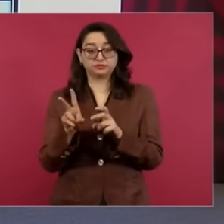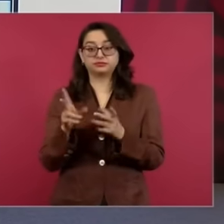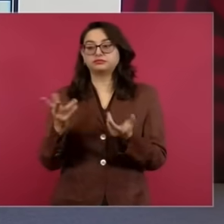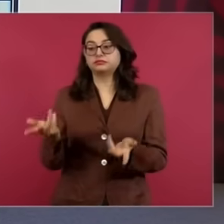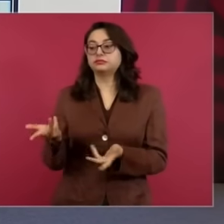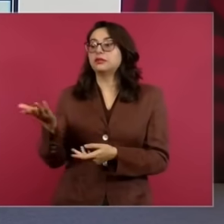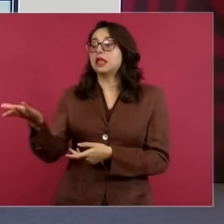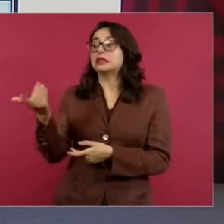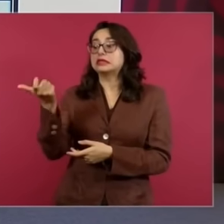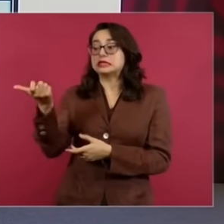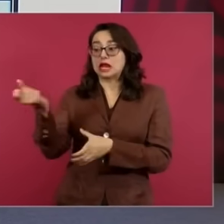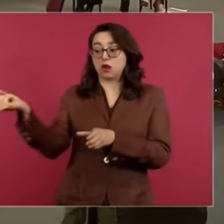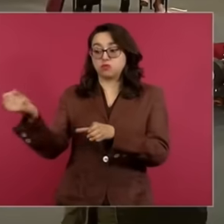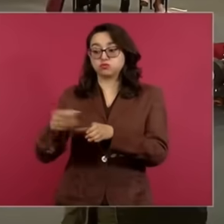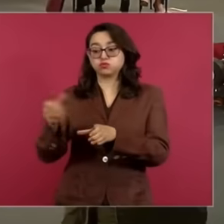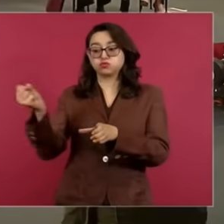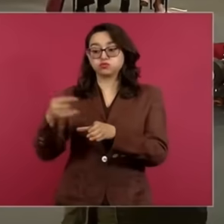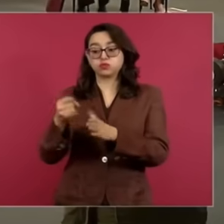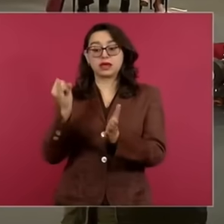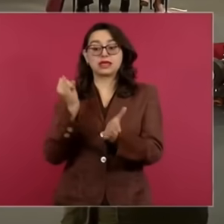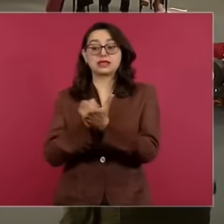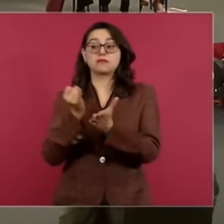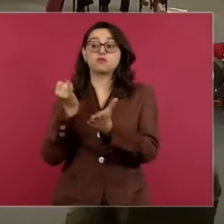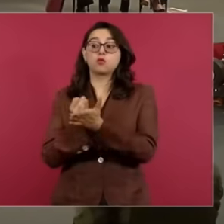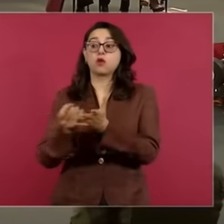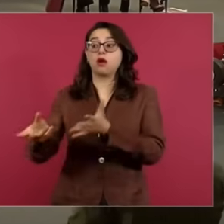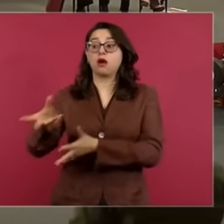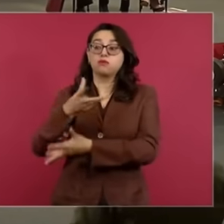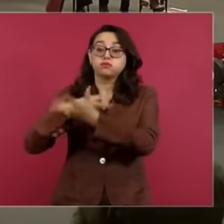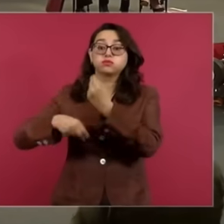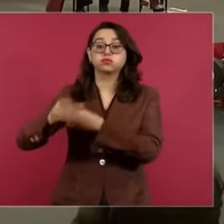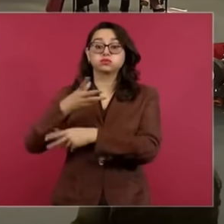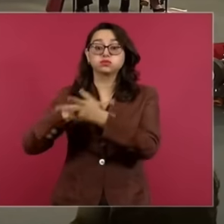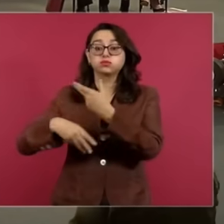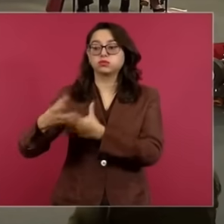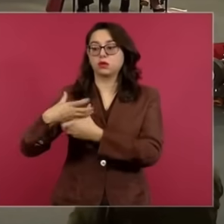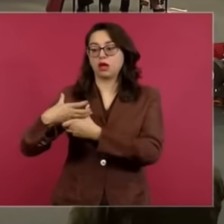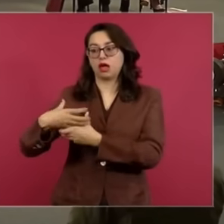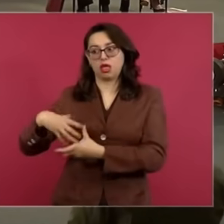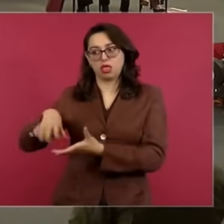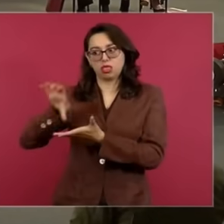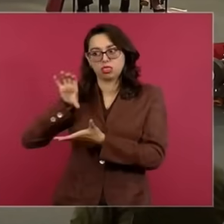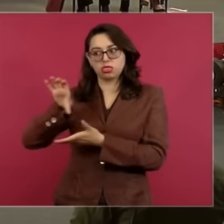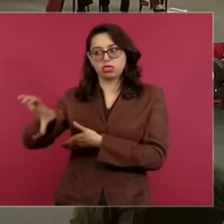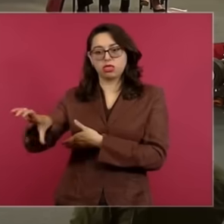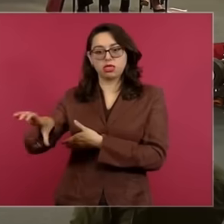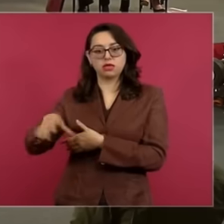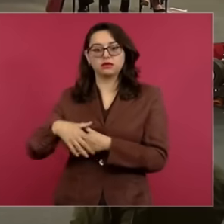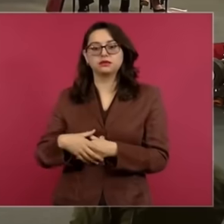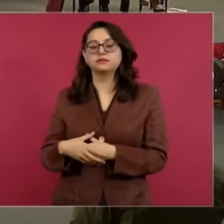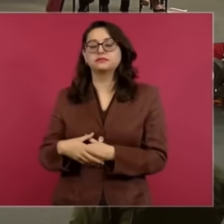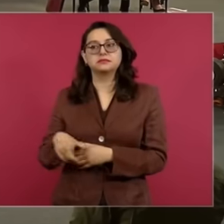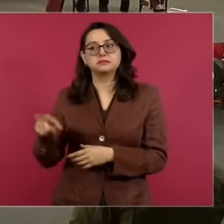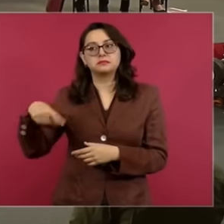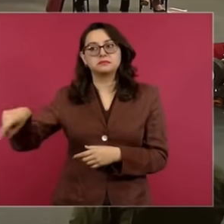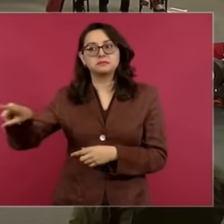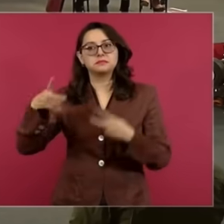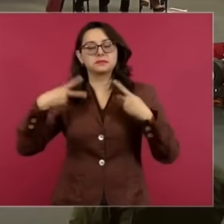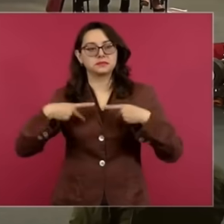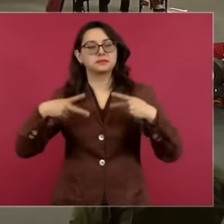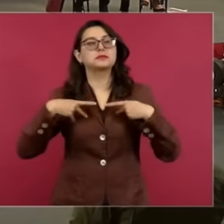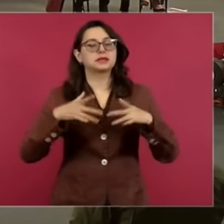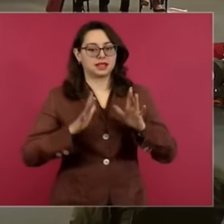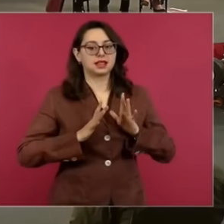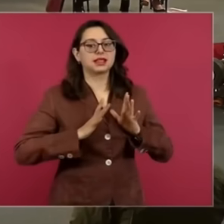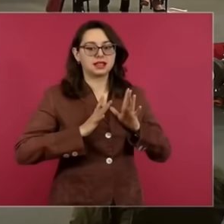intereses altos y los robaron y acabamos de resolver, les entregamos creo